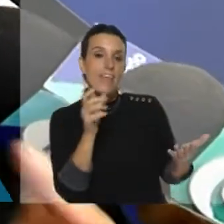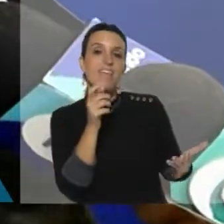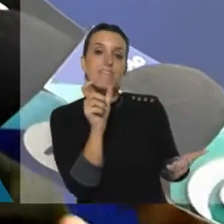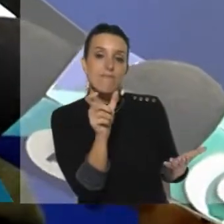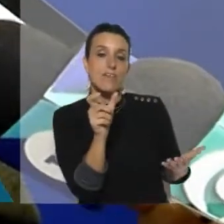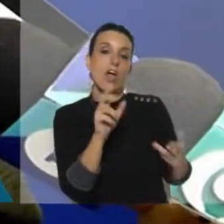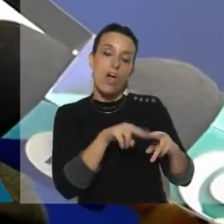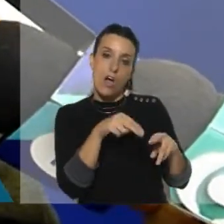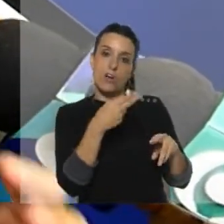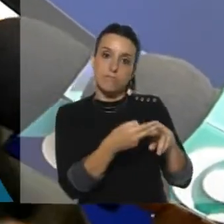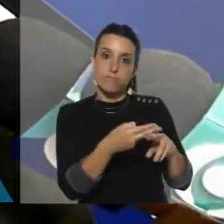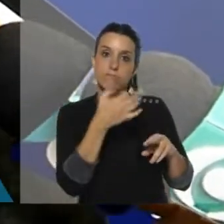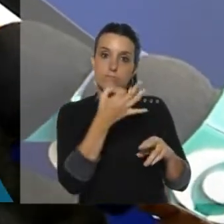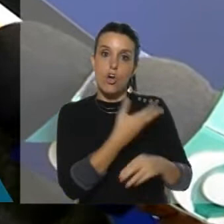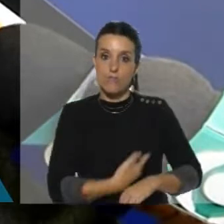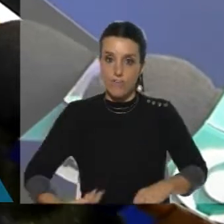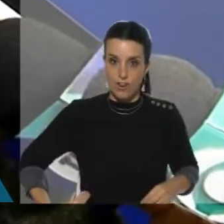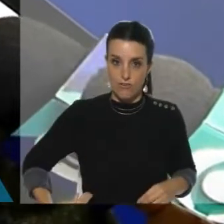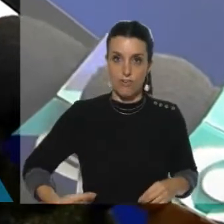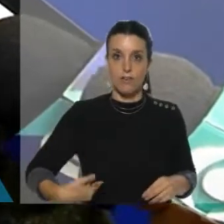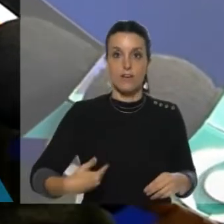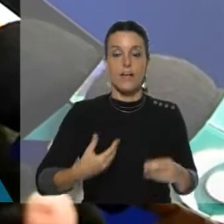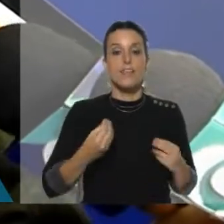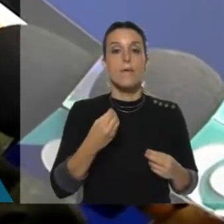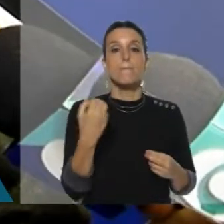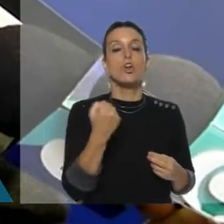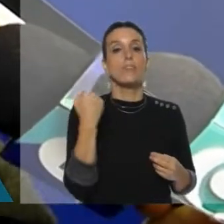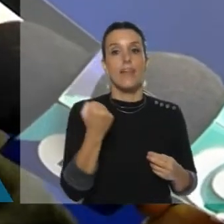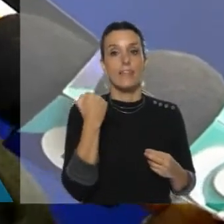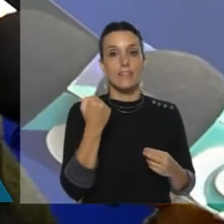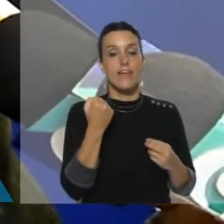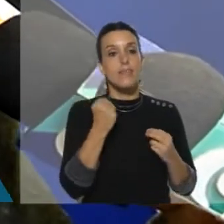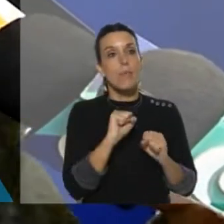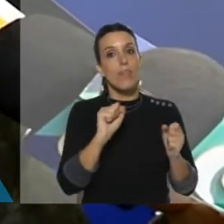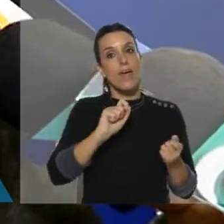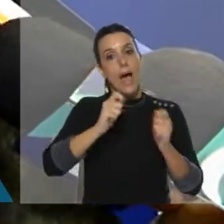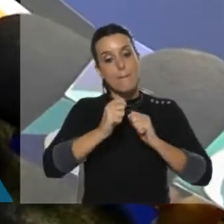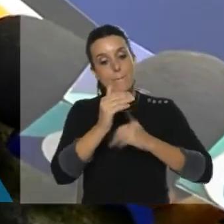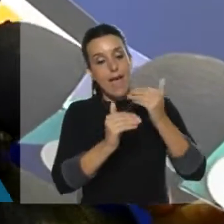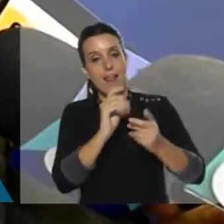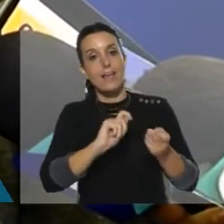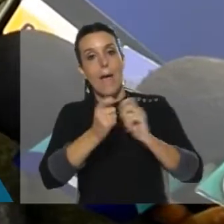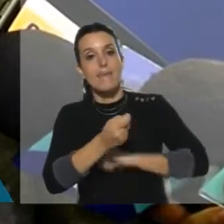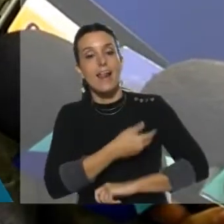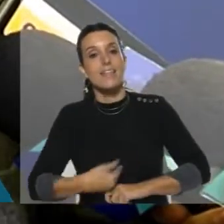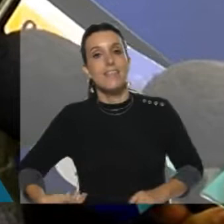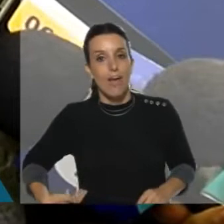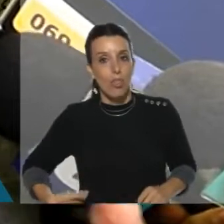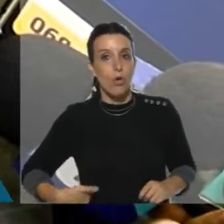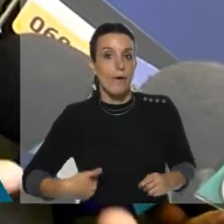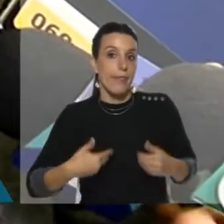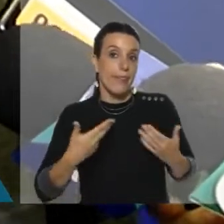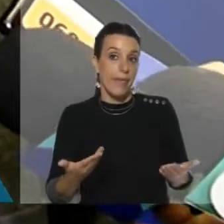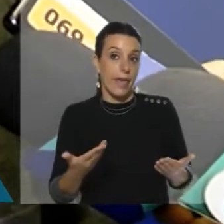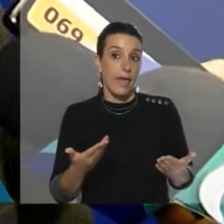ratificación de parte del gobierno de la importancia de llevar adelante una reforma del estado cuya